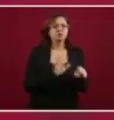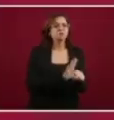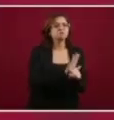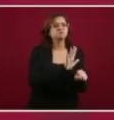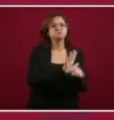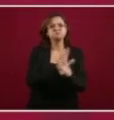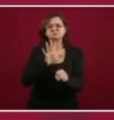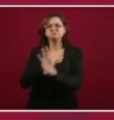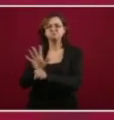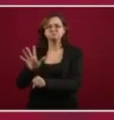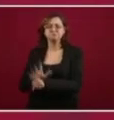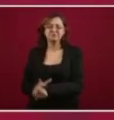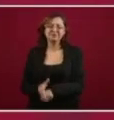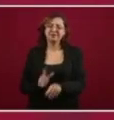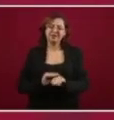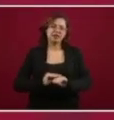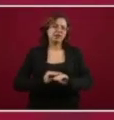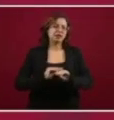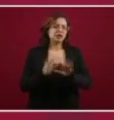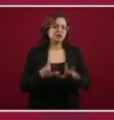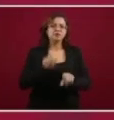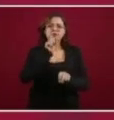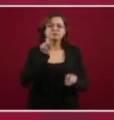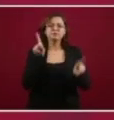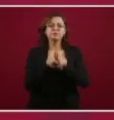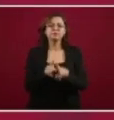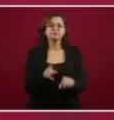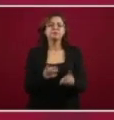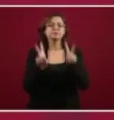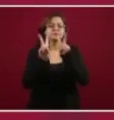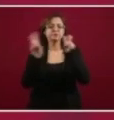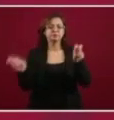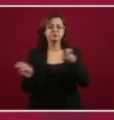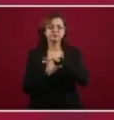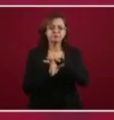luego, el tema migratorio,